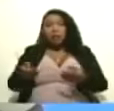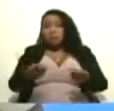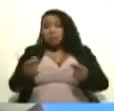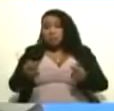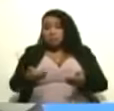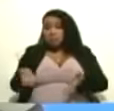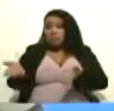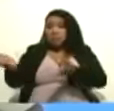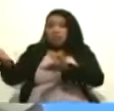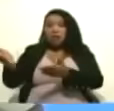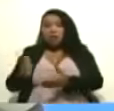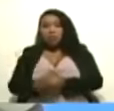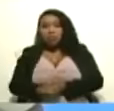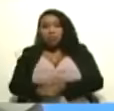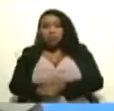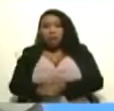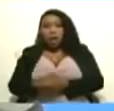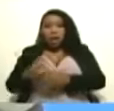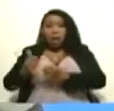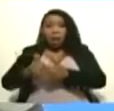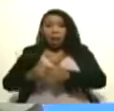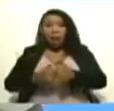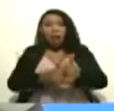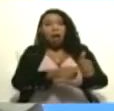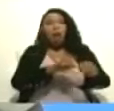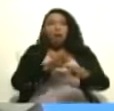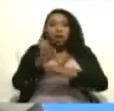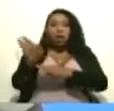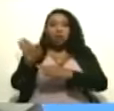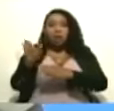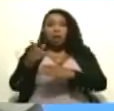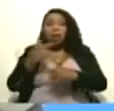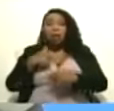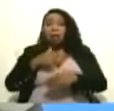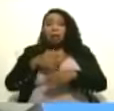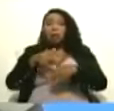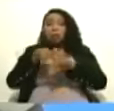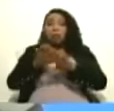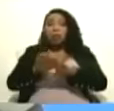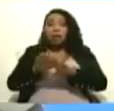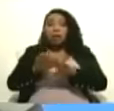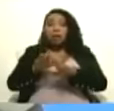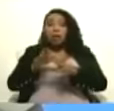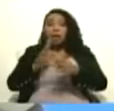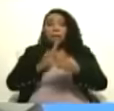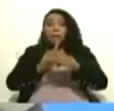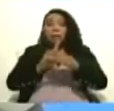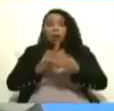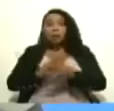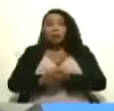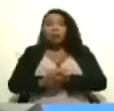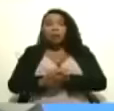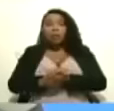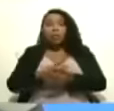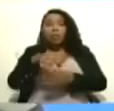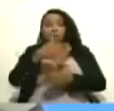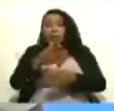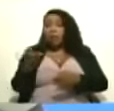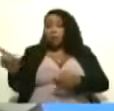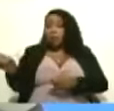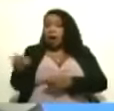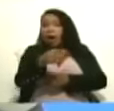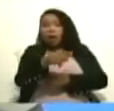decare y fue y declaró tiene que suspenderse el referendo después anda